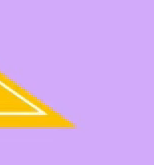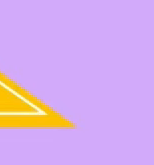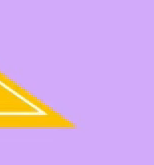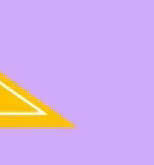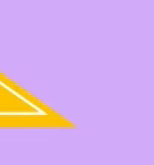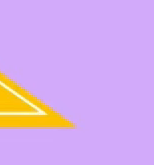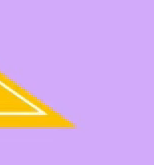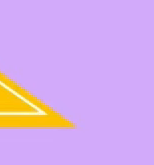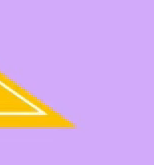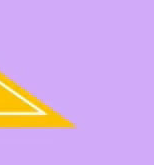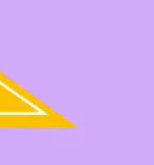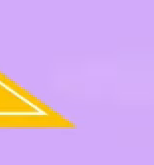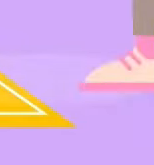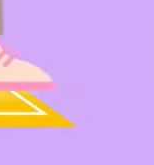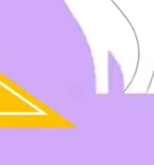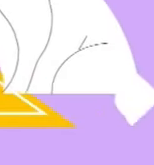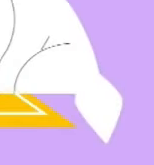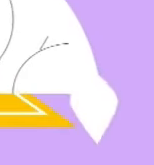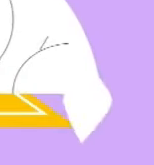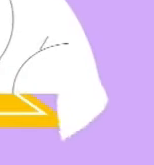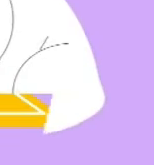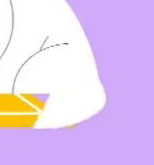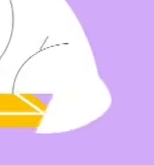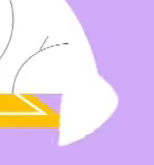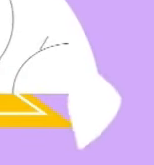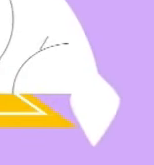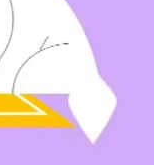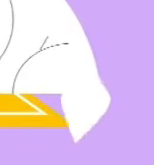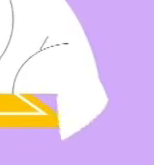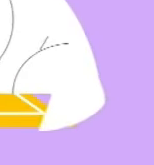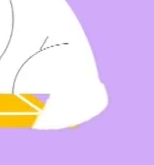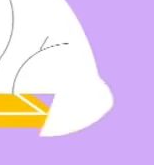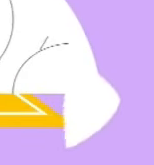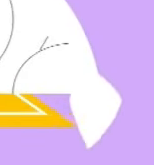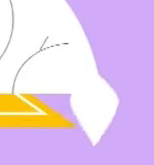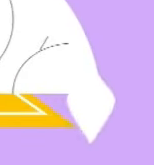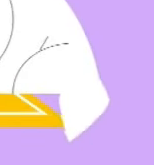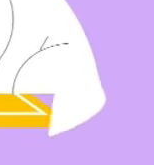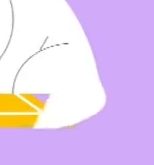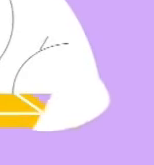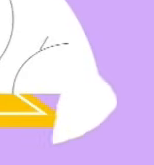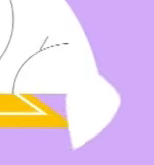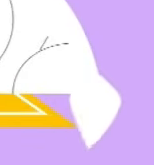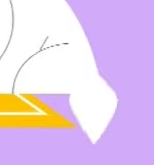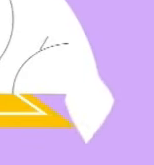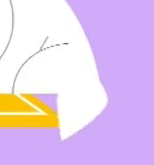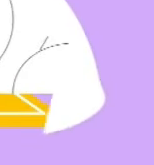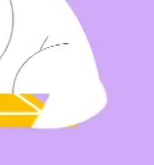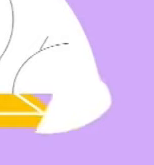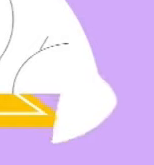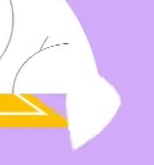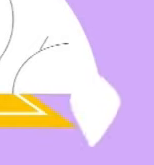puede ser adecuado para ser visto por adolescentes. Entonces, aparecerá la clasificación B15 y podrá transmitirse a